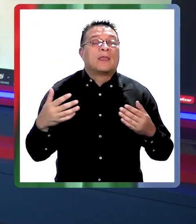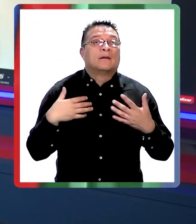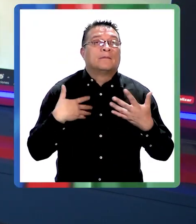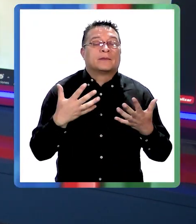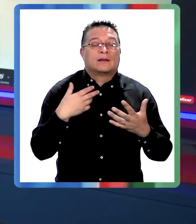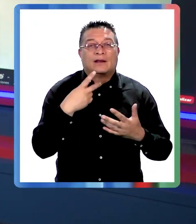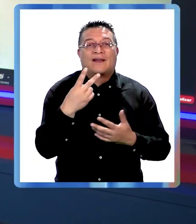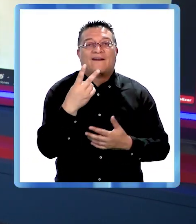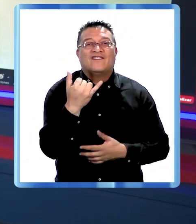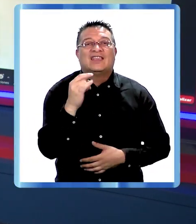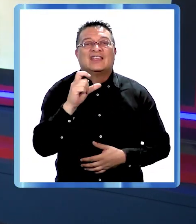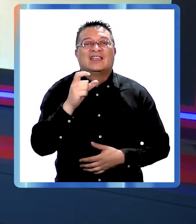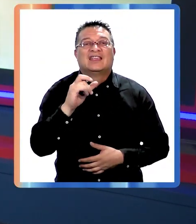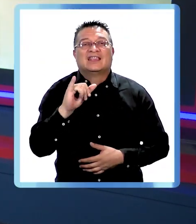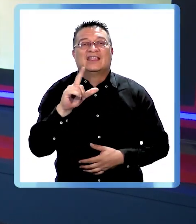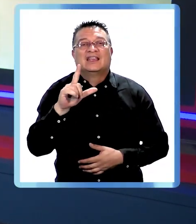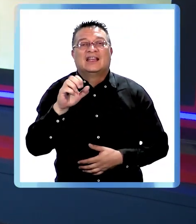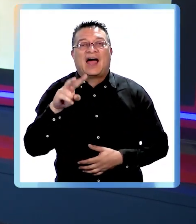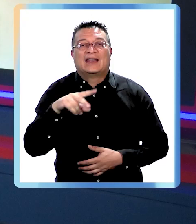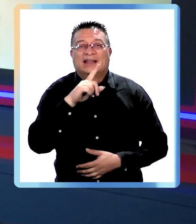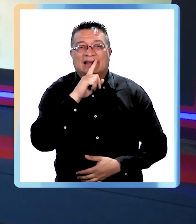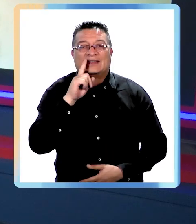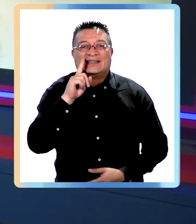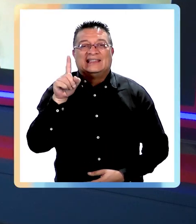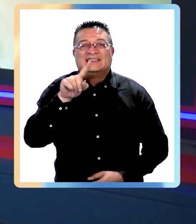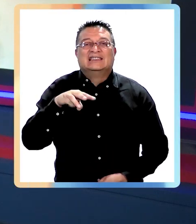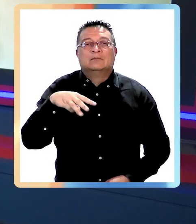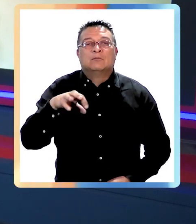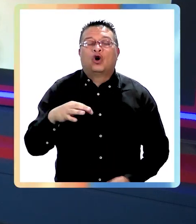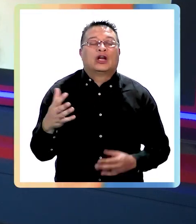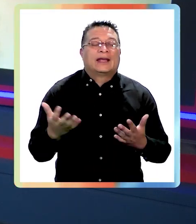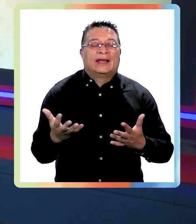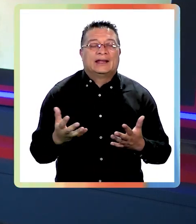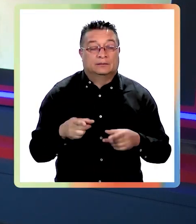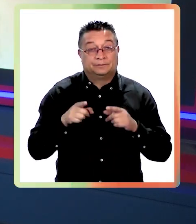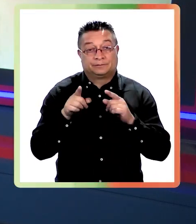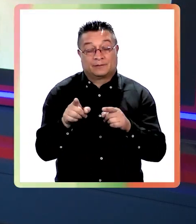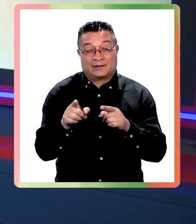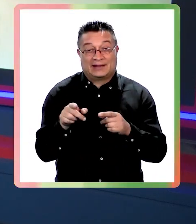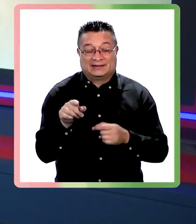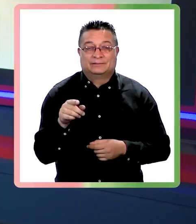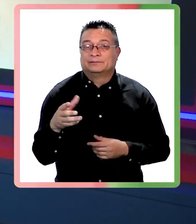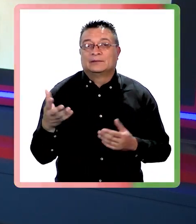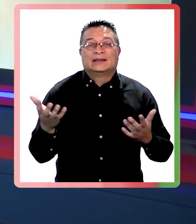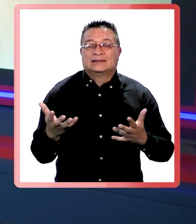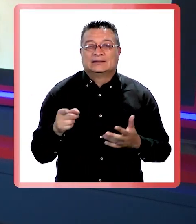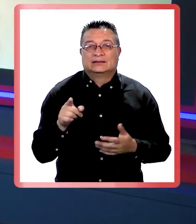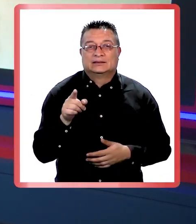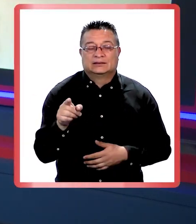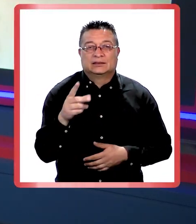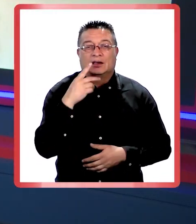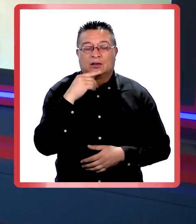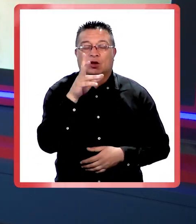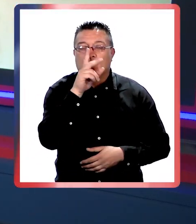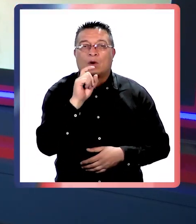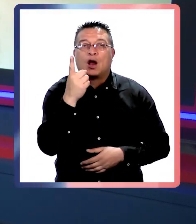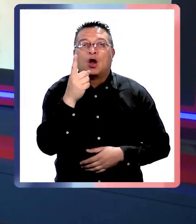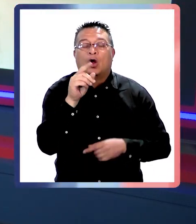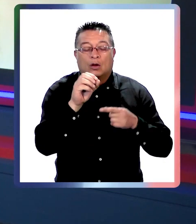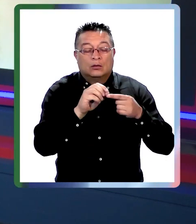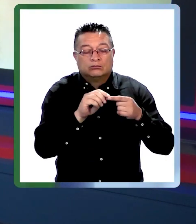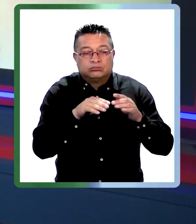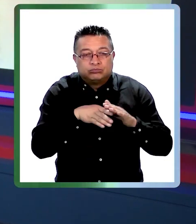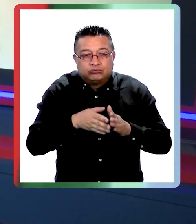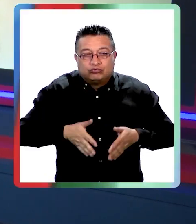¿Qué es el vigilantismo? Bueno, el vigilantismo es una corriente,